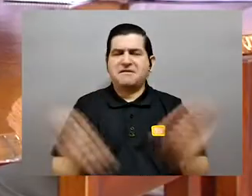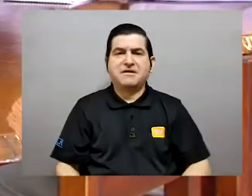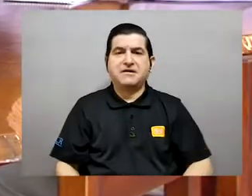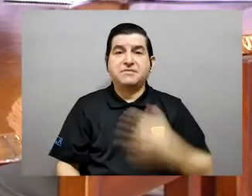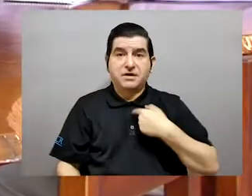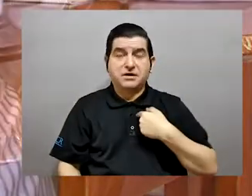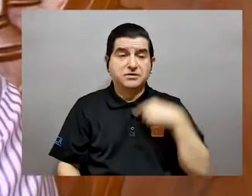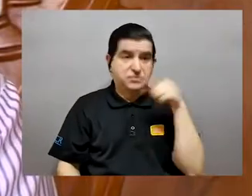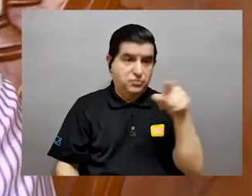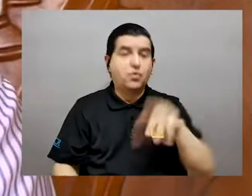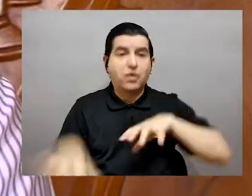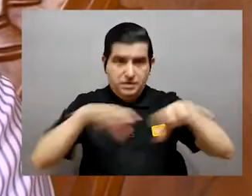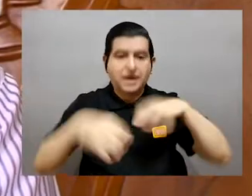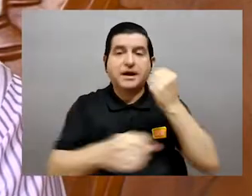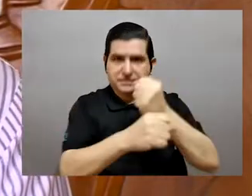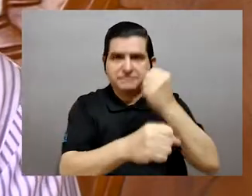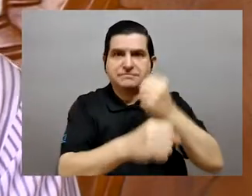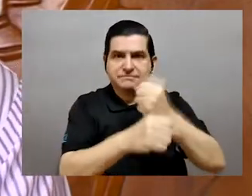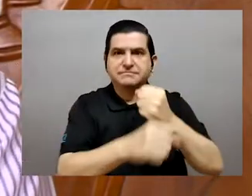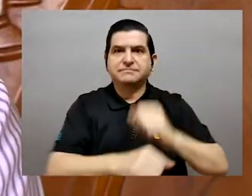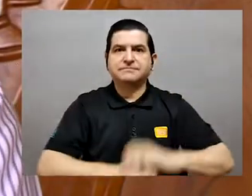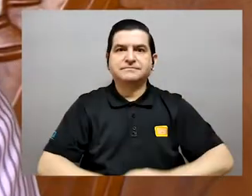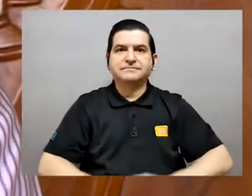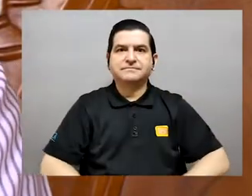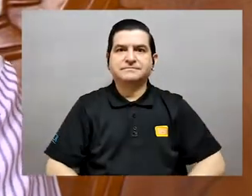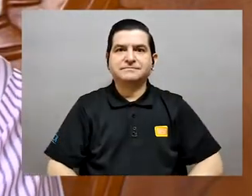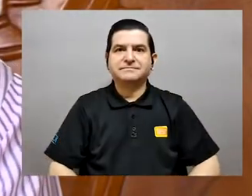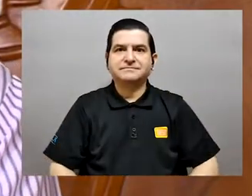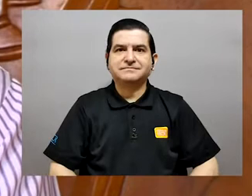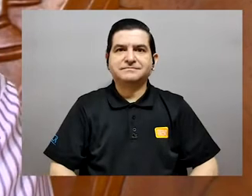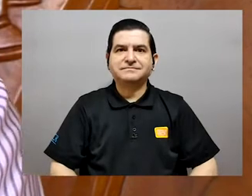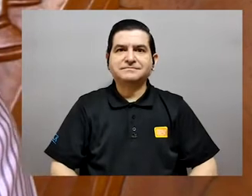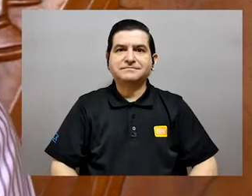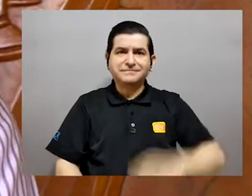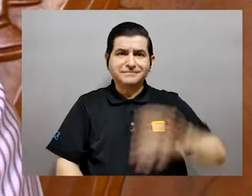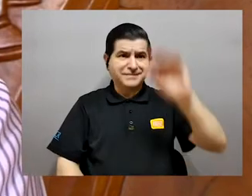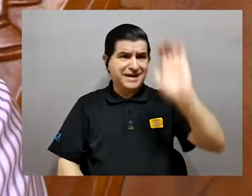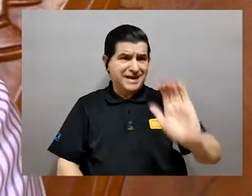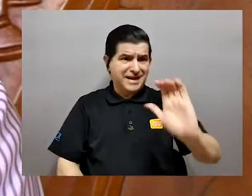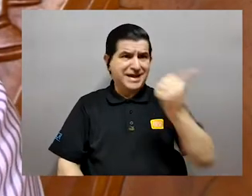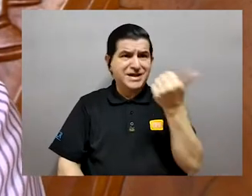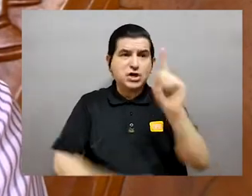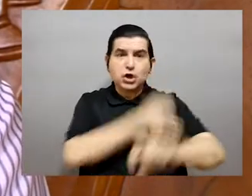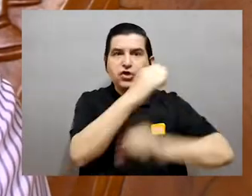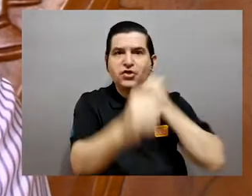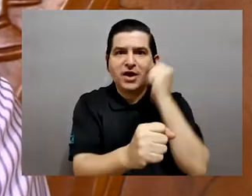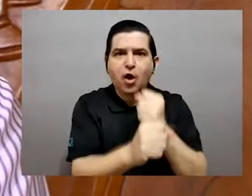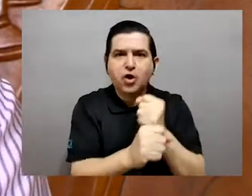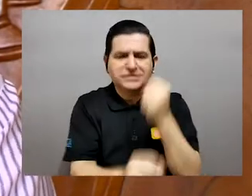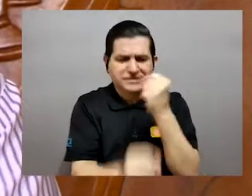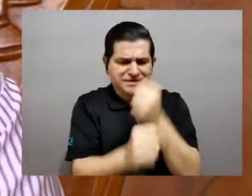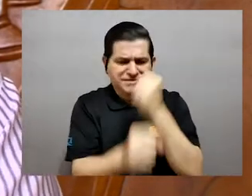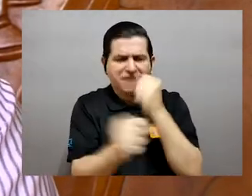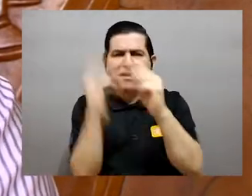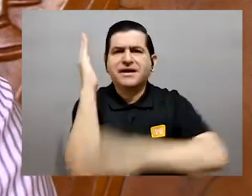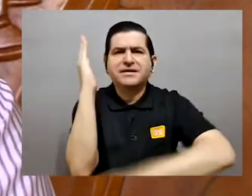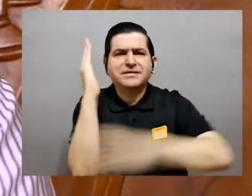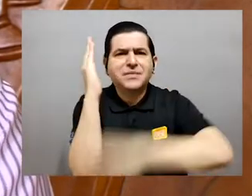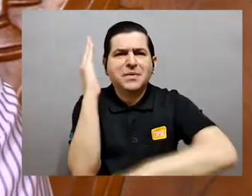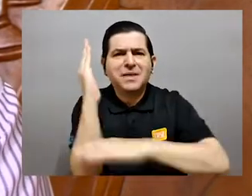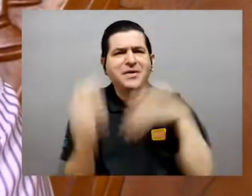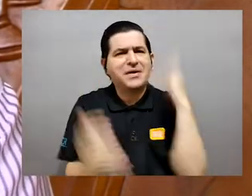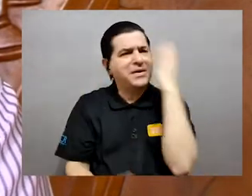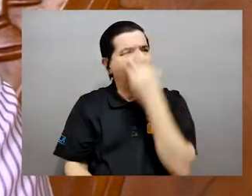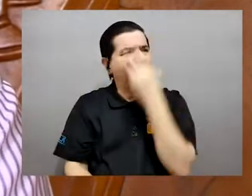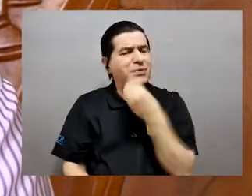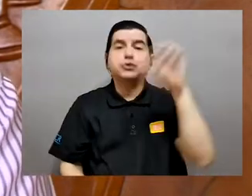maestra. Sí, yo esto lo comparto porque yo no quisiera que esto le sucediera